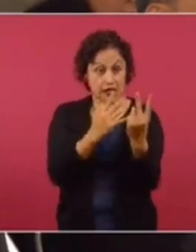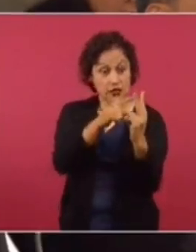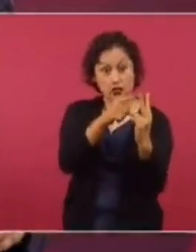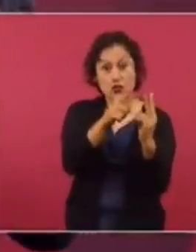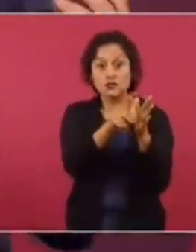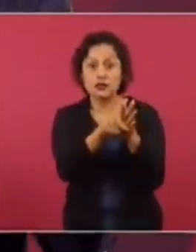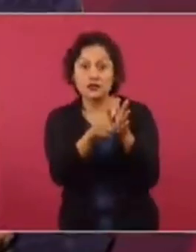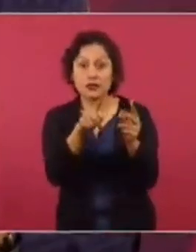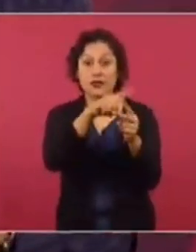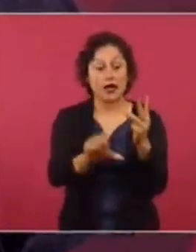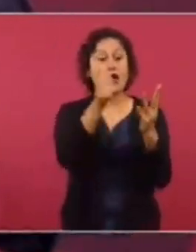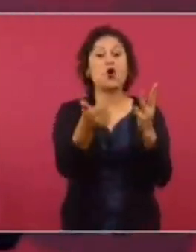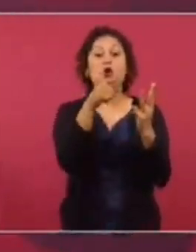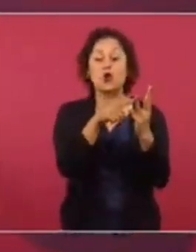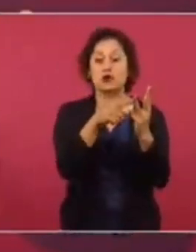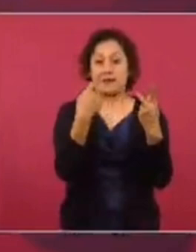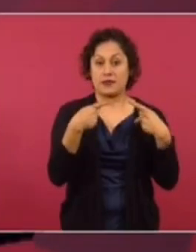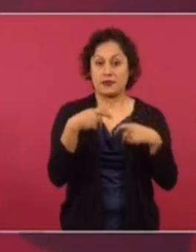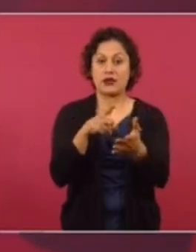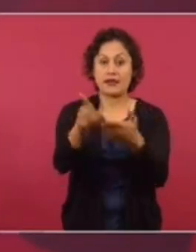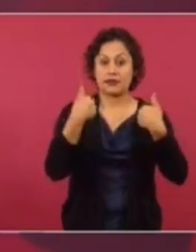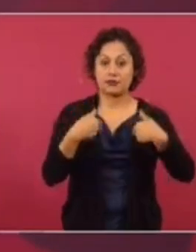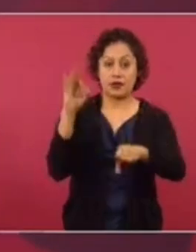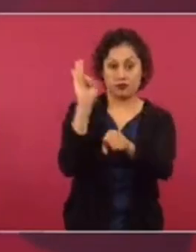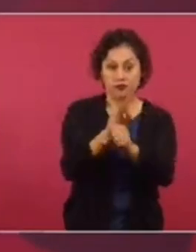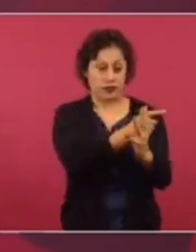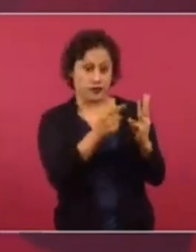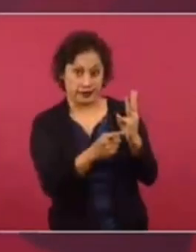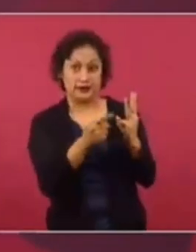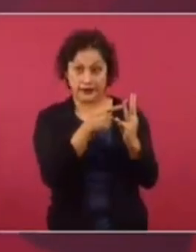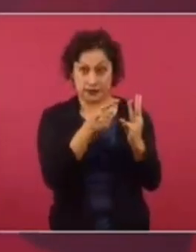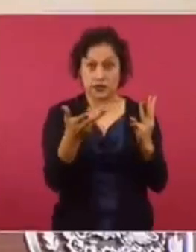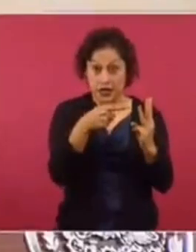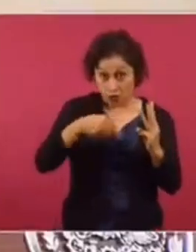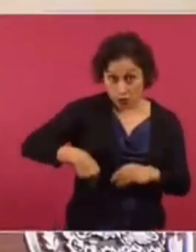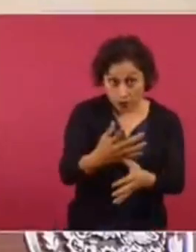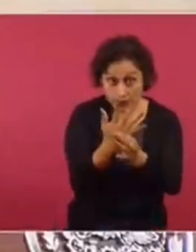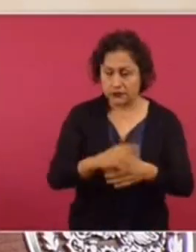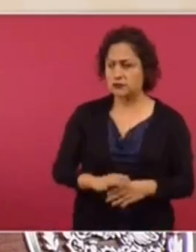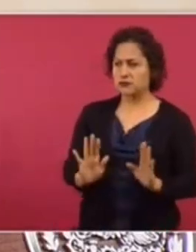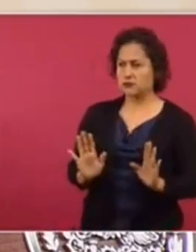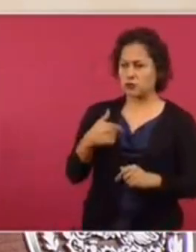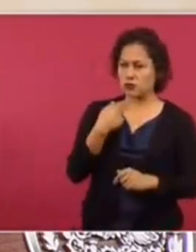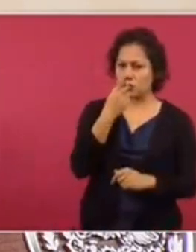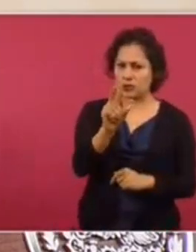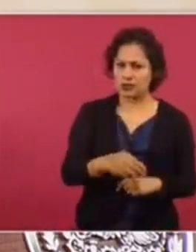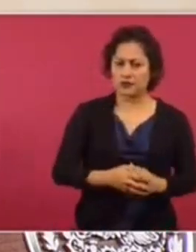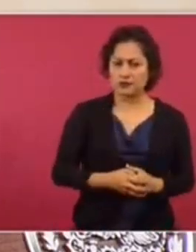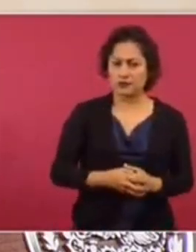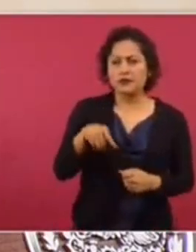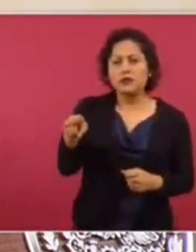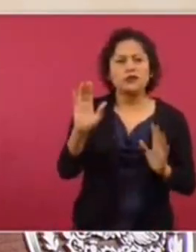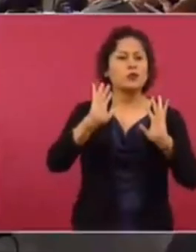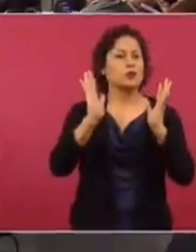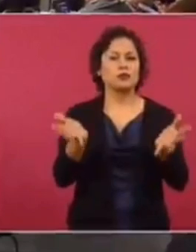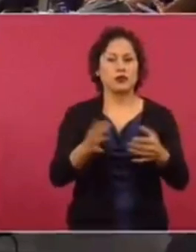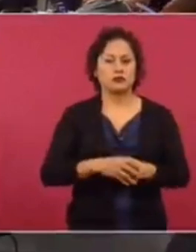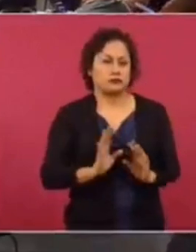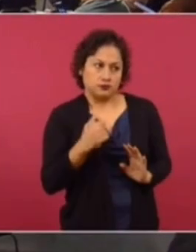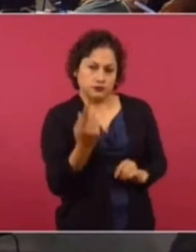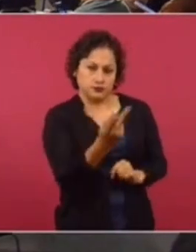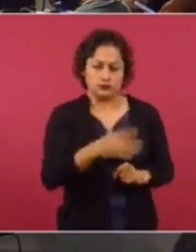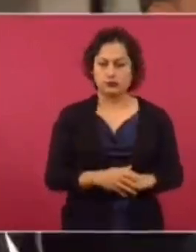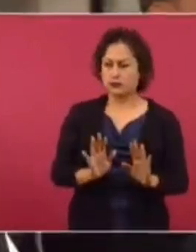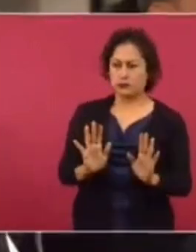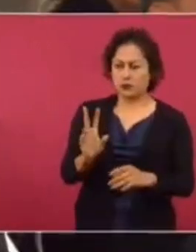dos periodistas y a un defensor de derechos humanos? No. ¿Para el espionaje, para haber sido espiados? Yo no estoy diciendo eso. Tú ya. No, se lo